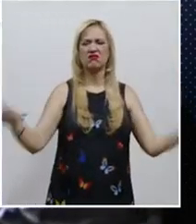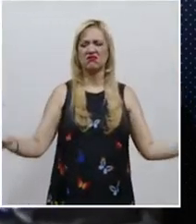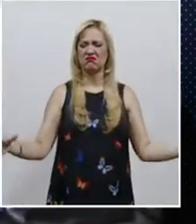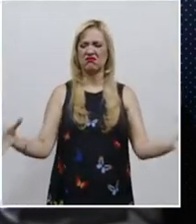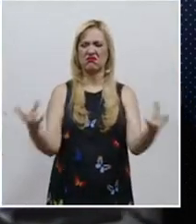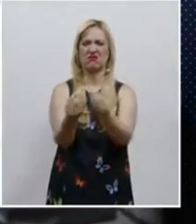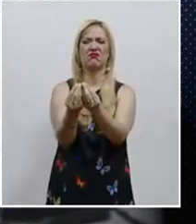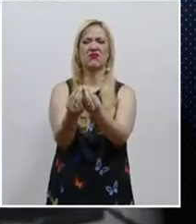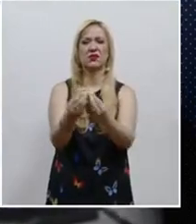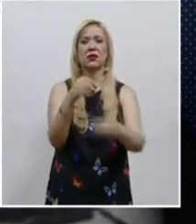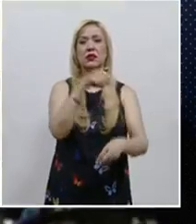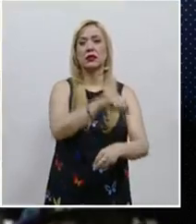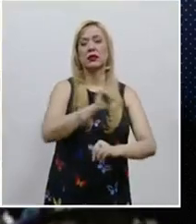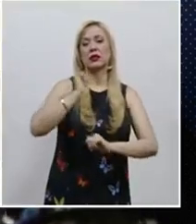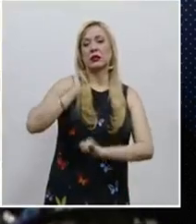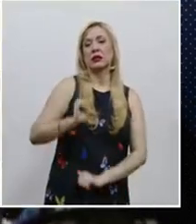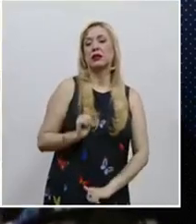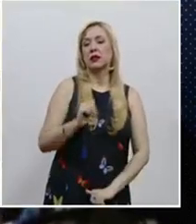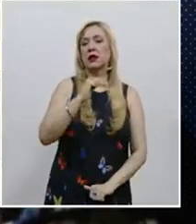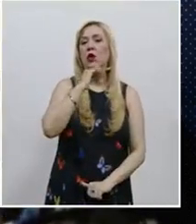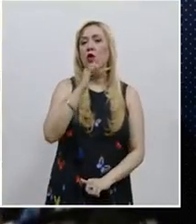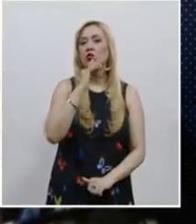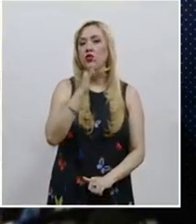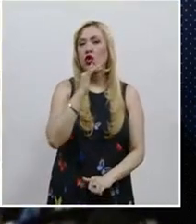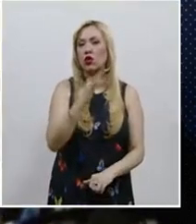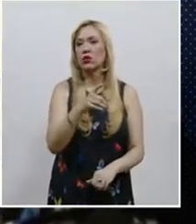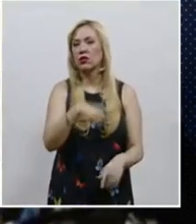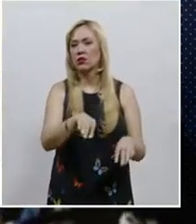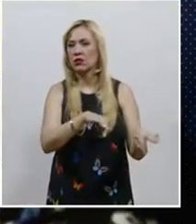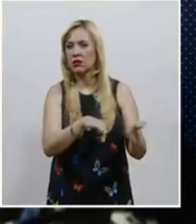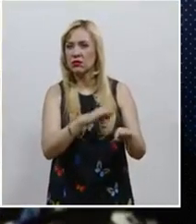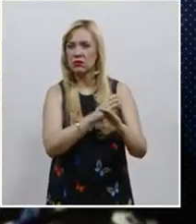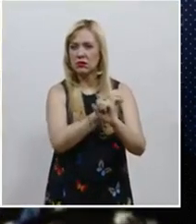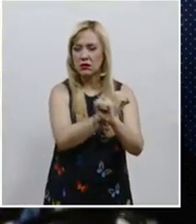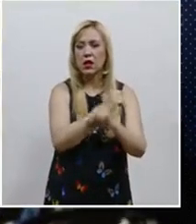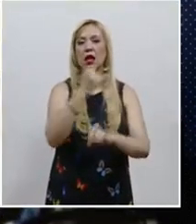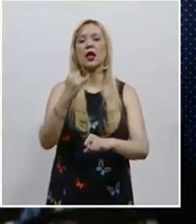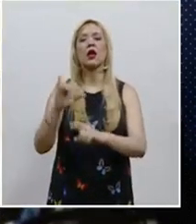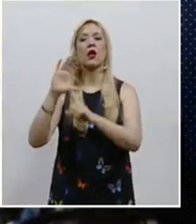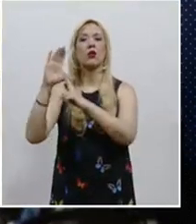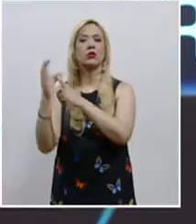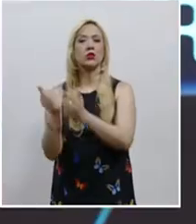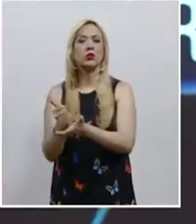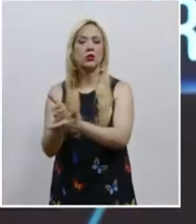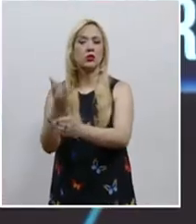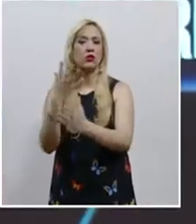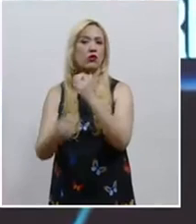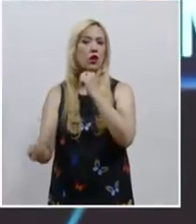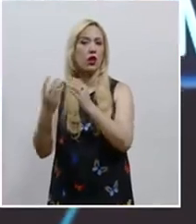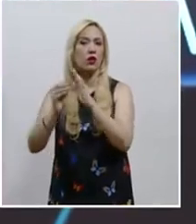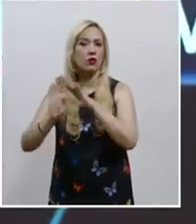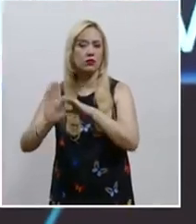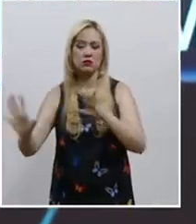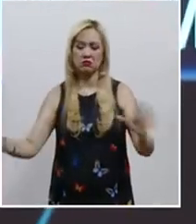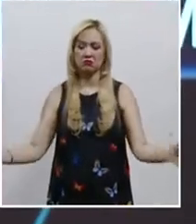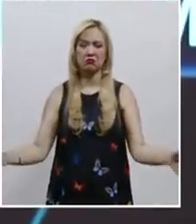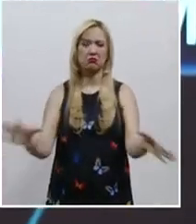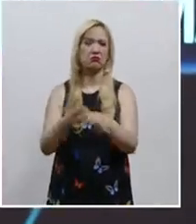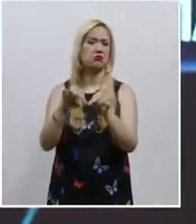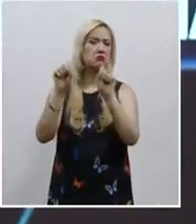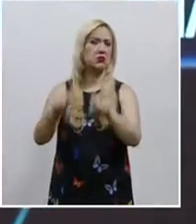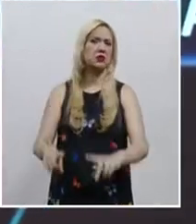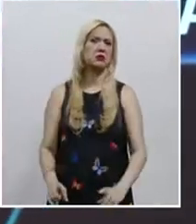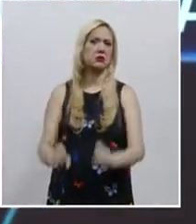Secretaría Ejecutiva del Sistema Nacional Anticorrupción y la Comisión Mexicana de Ayuda a Refugiados. Son 9 de la mañana